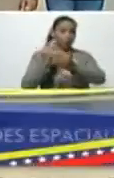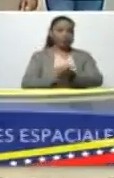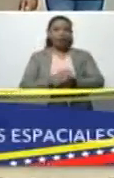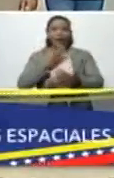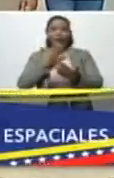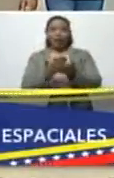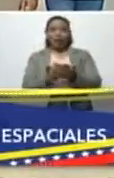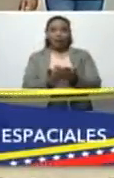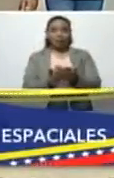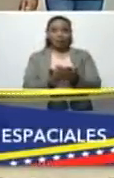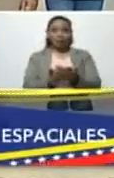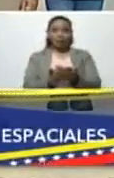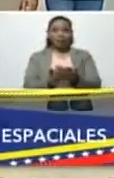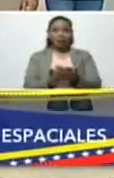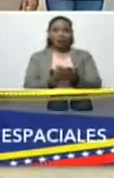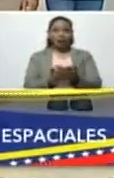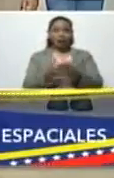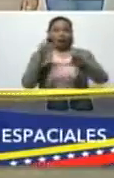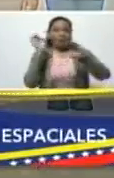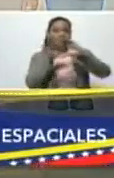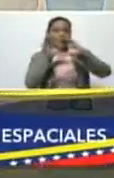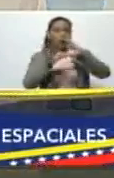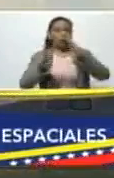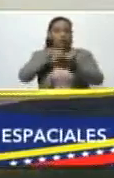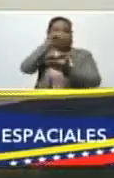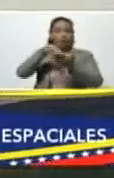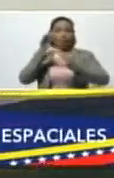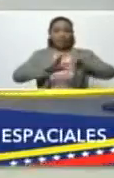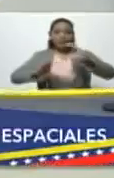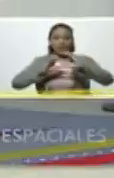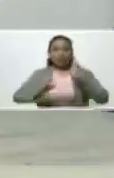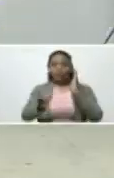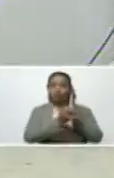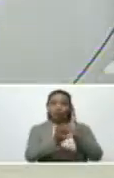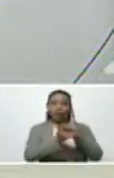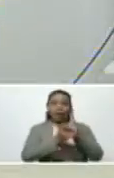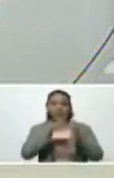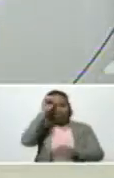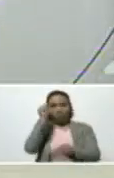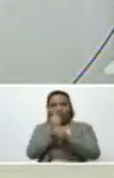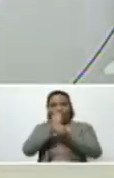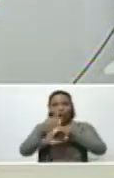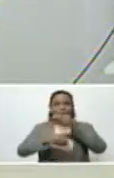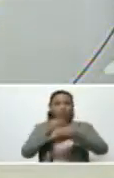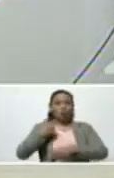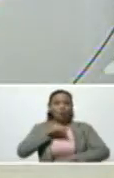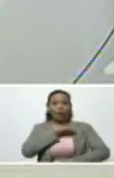gracias al Fondo Nacional de Ciencia y Tecnología y a las gestiones realizadas por nuestra